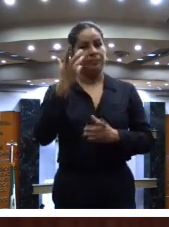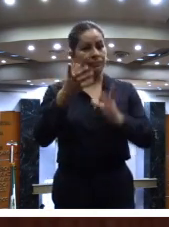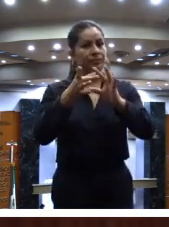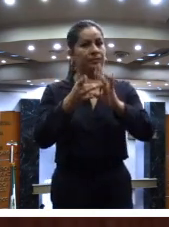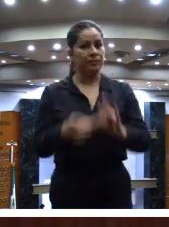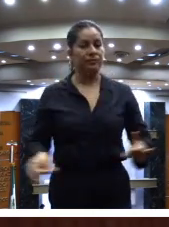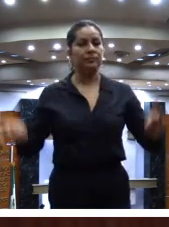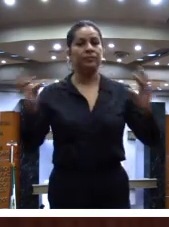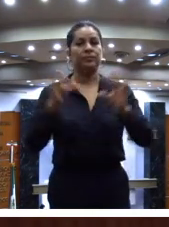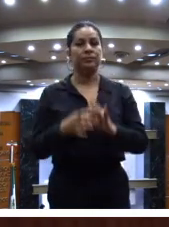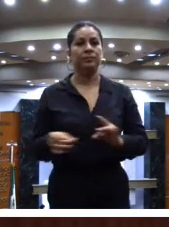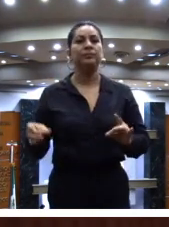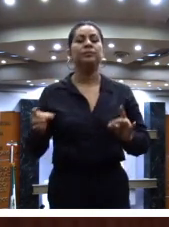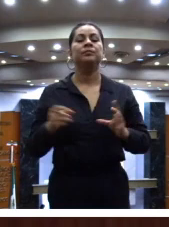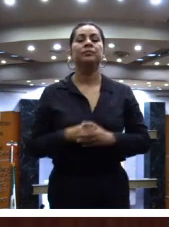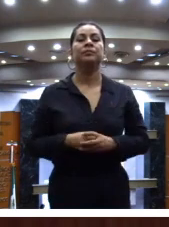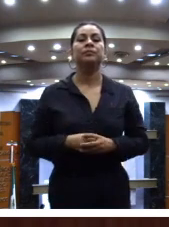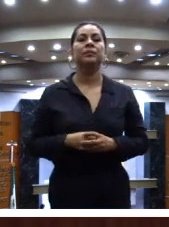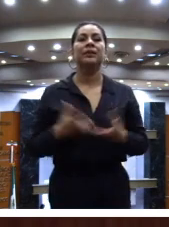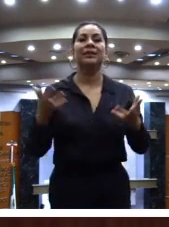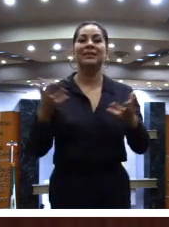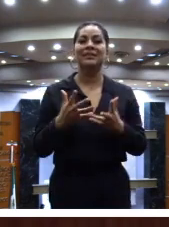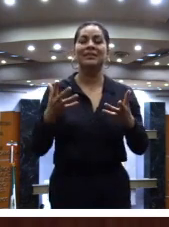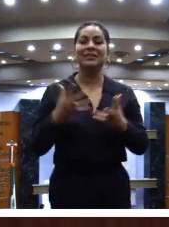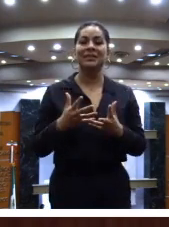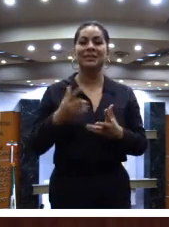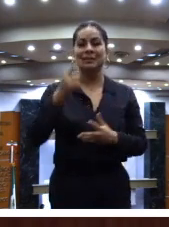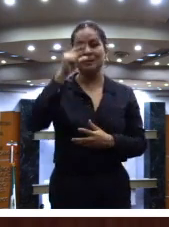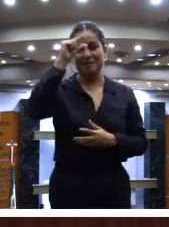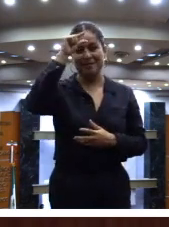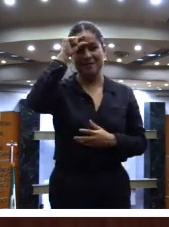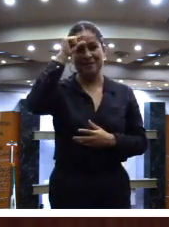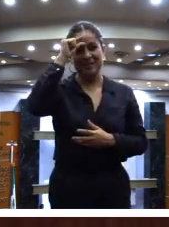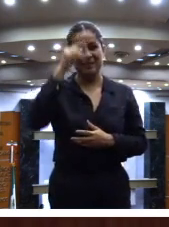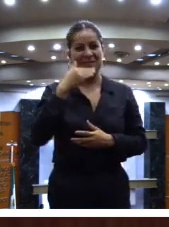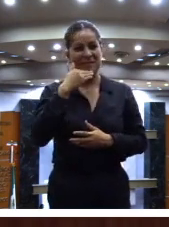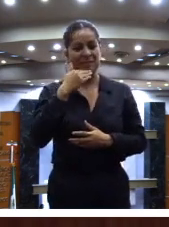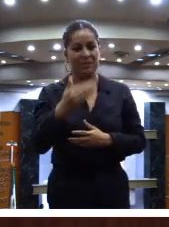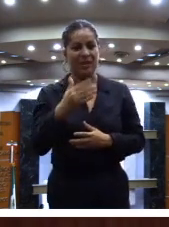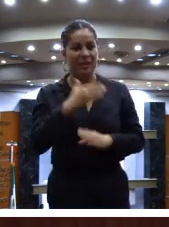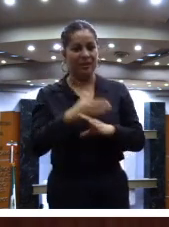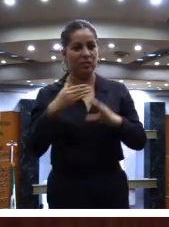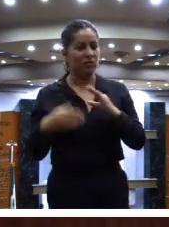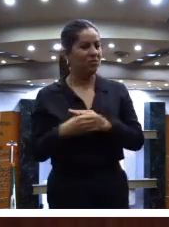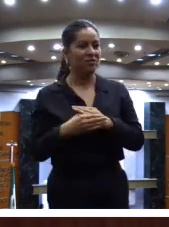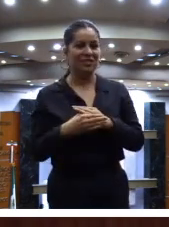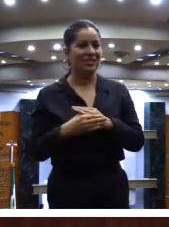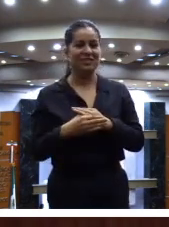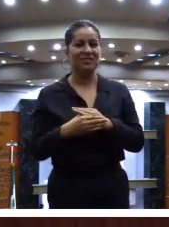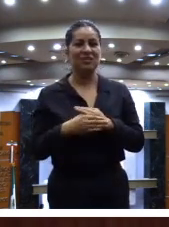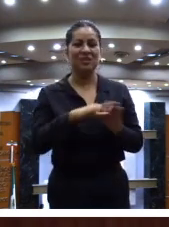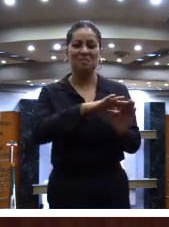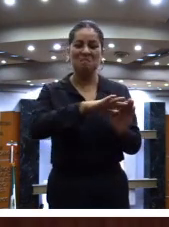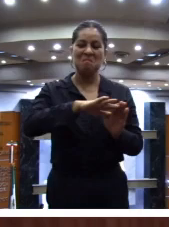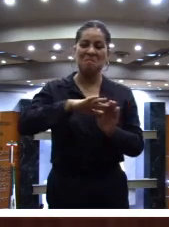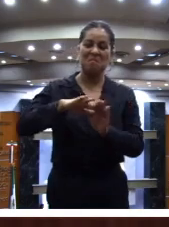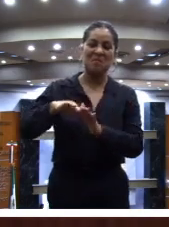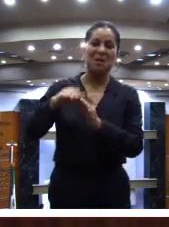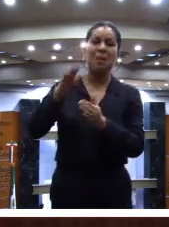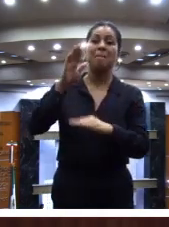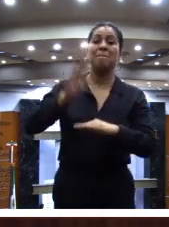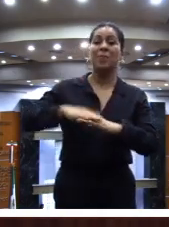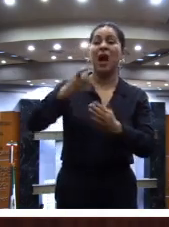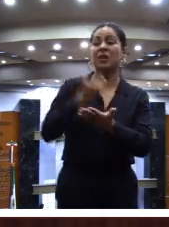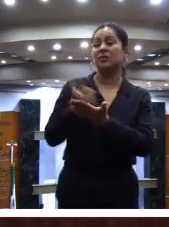decirles que si se actúa de manera inteligente no implicaría la erogación de recursos